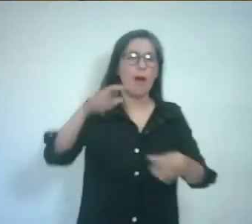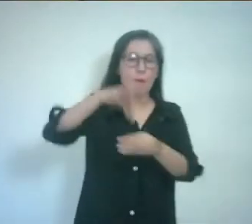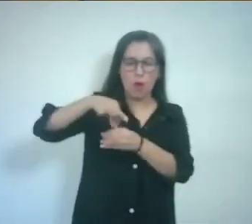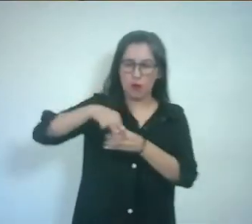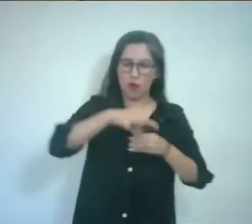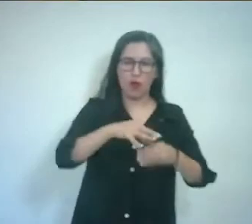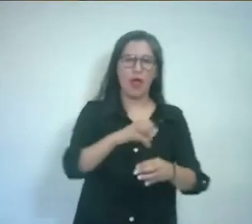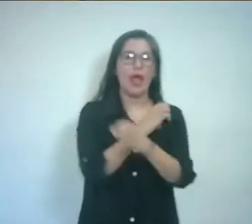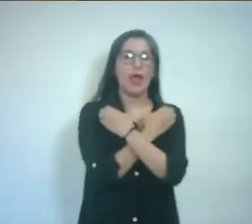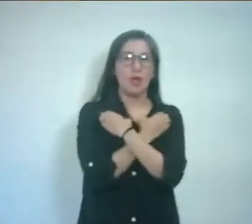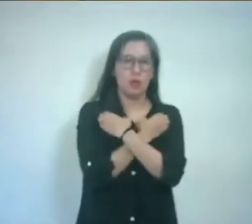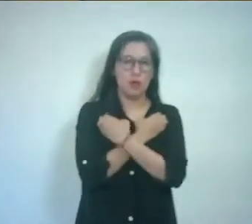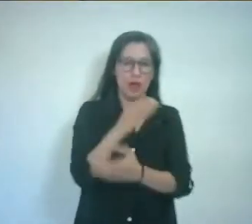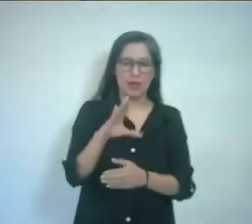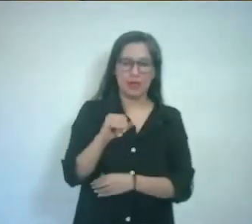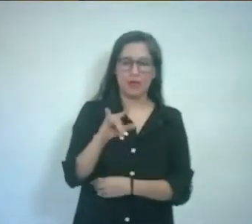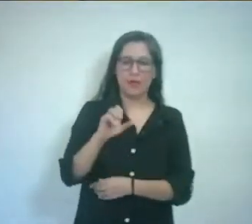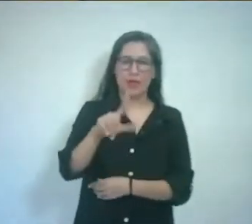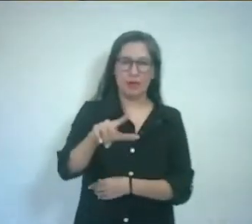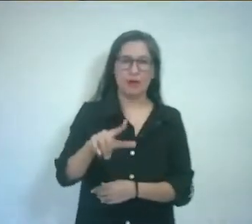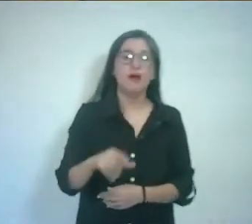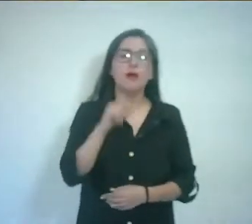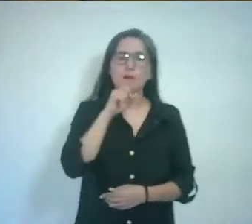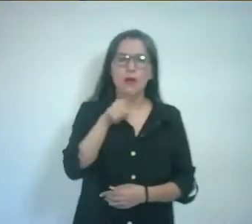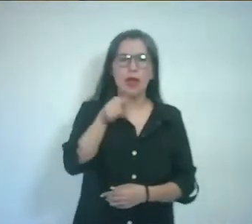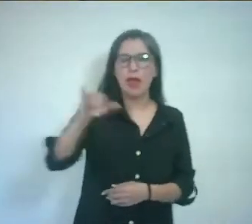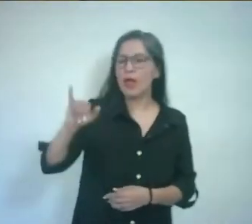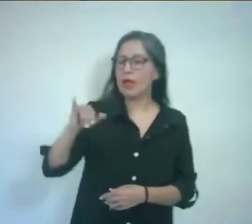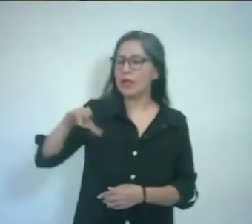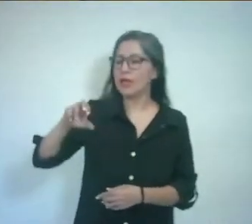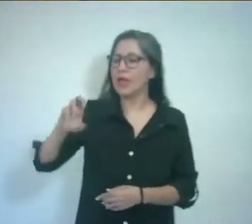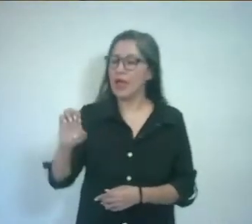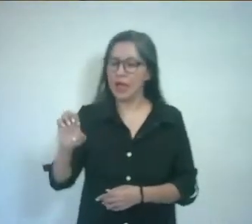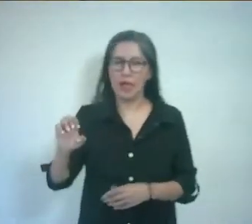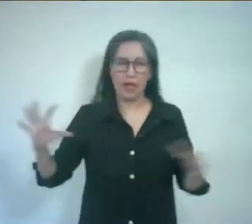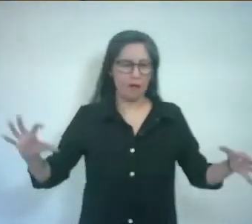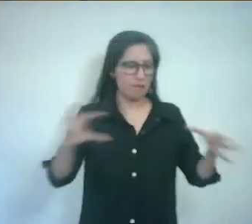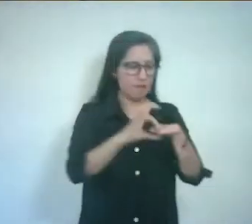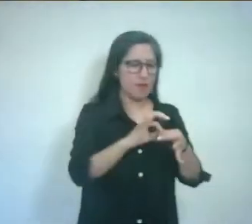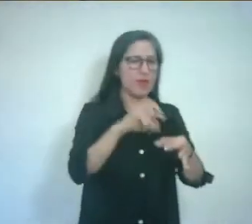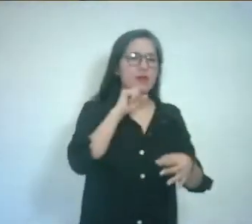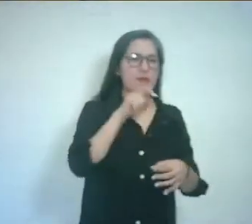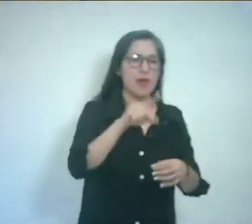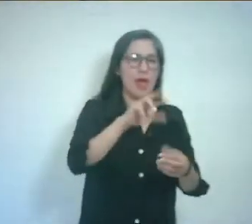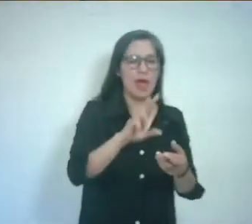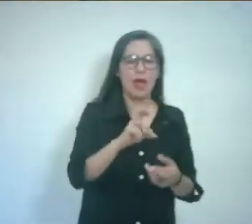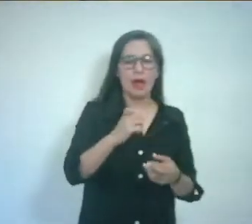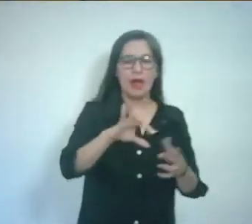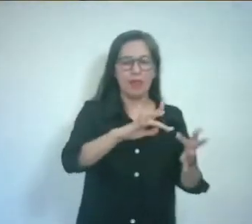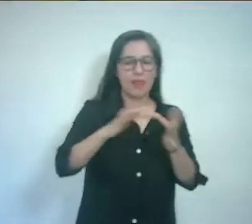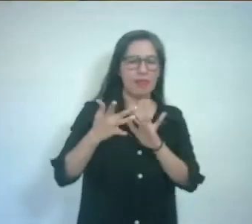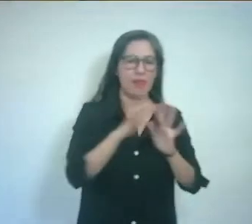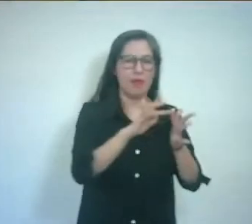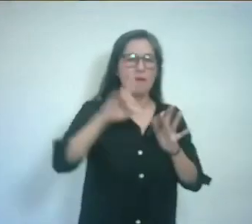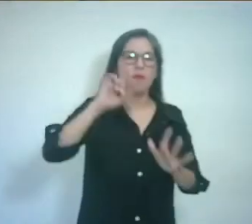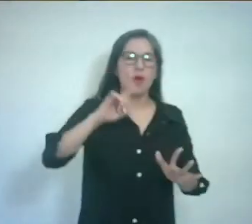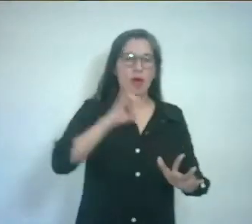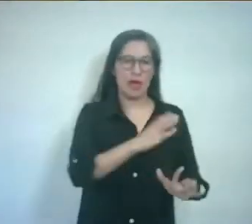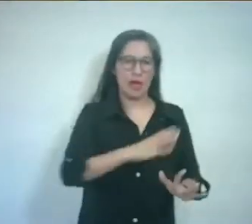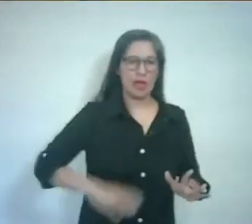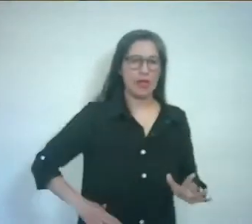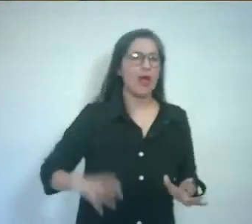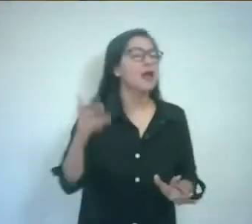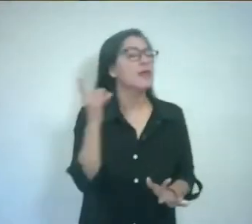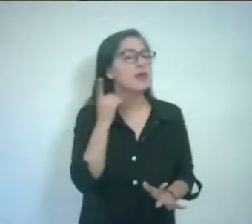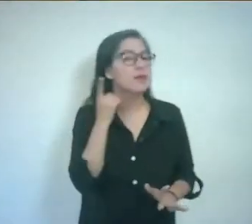cívica. En colaboración con el INE y AMSE, instalamos la Red de Mujeres Candidatas para la identificación y